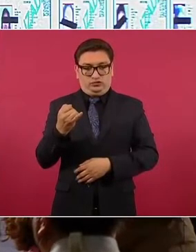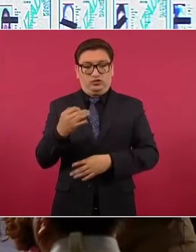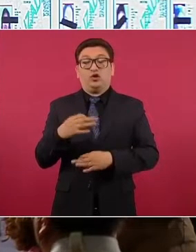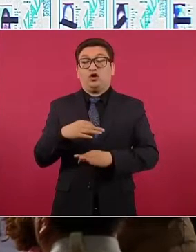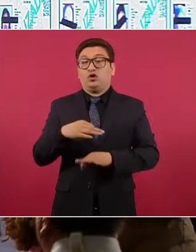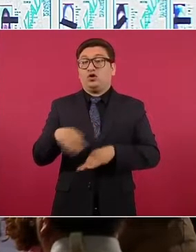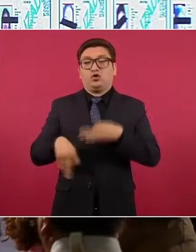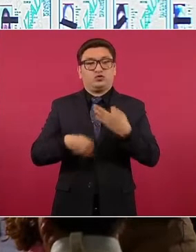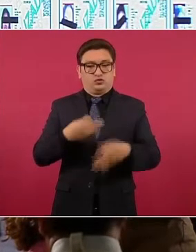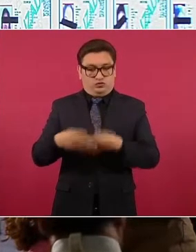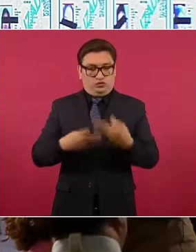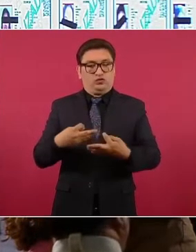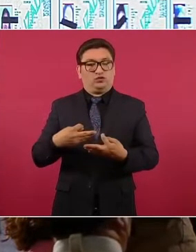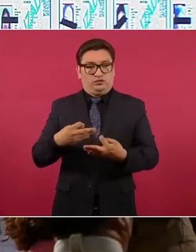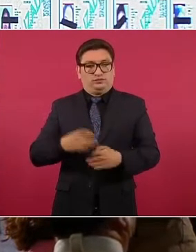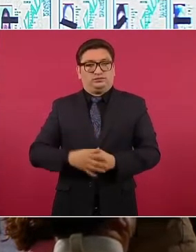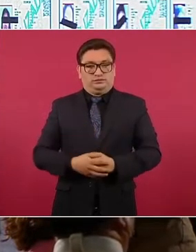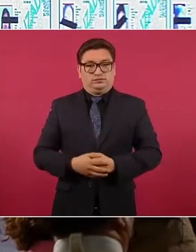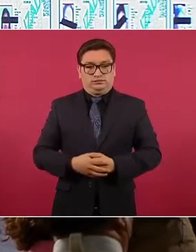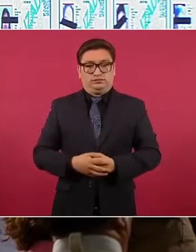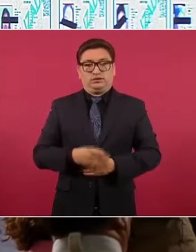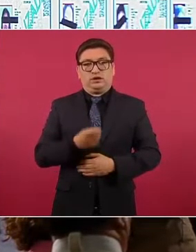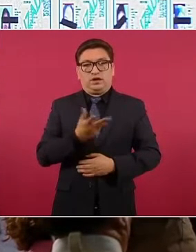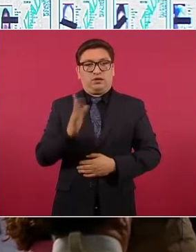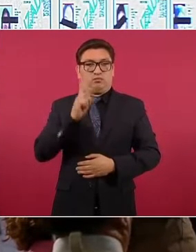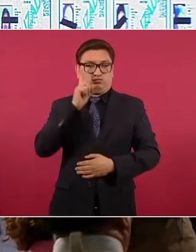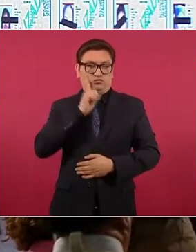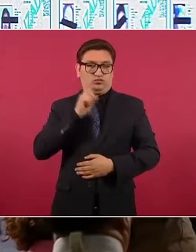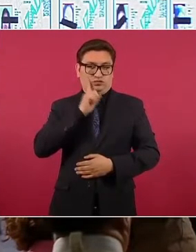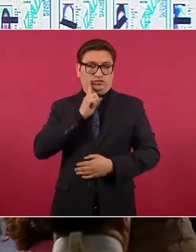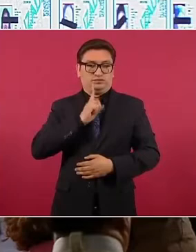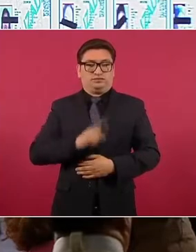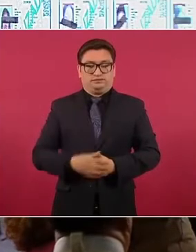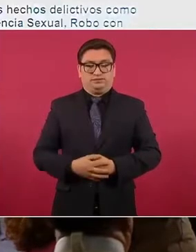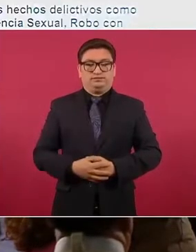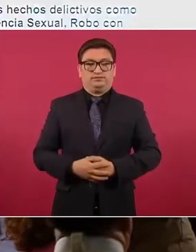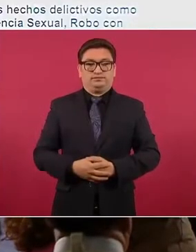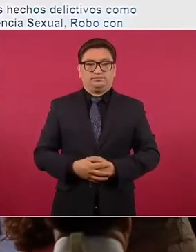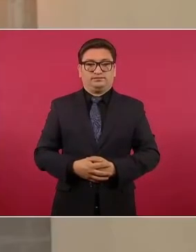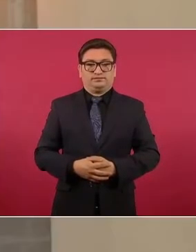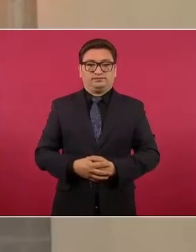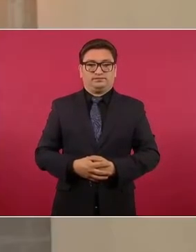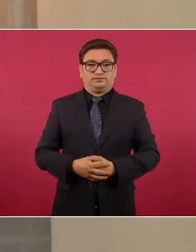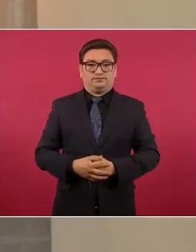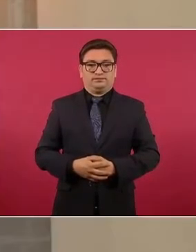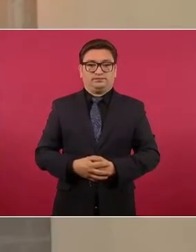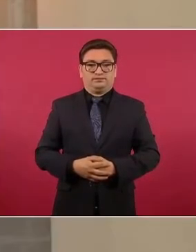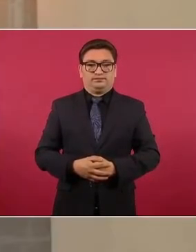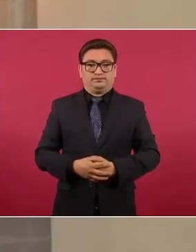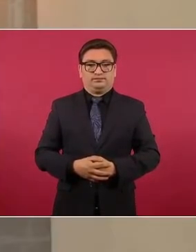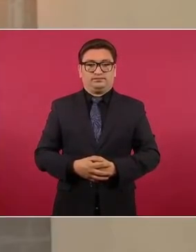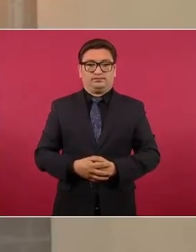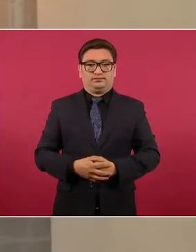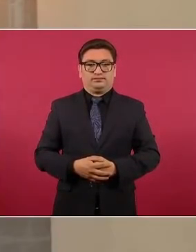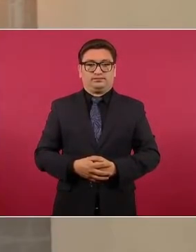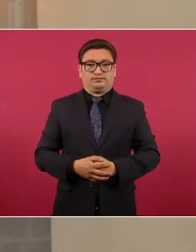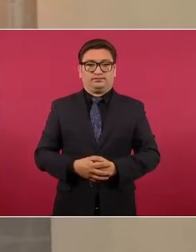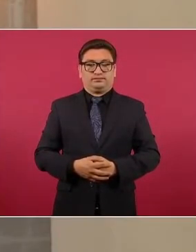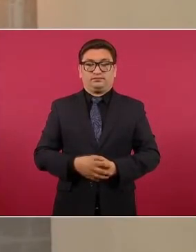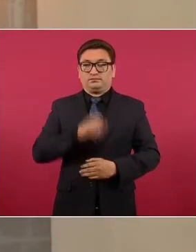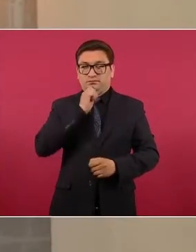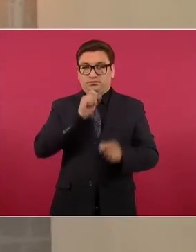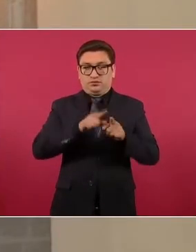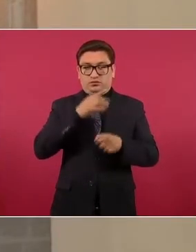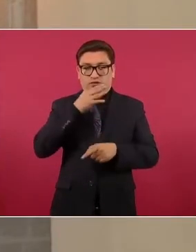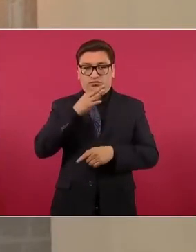la mayoría del sexo femenino. Siguiente. También informamos del